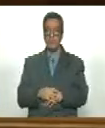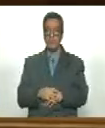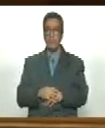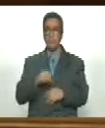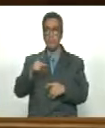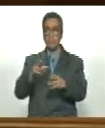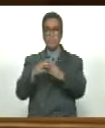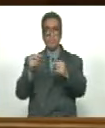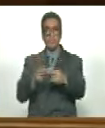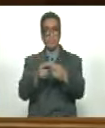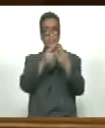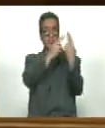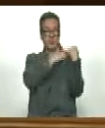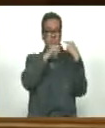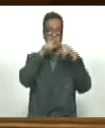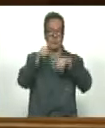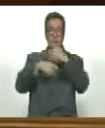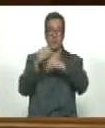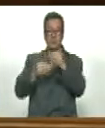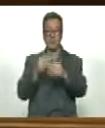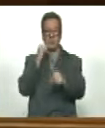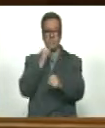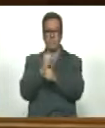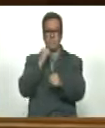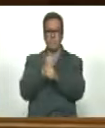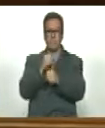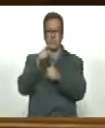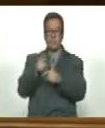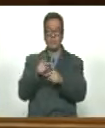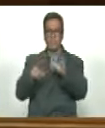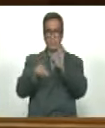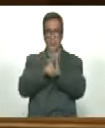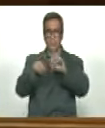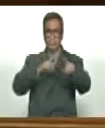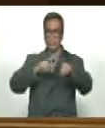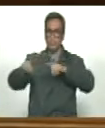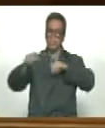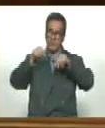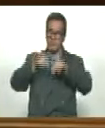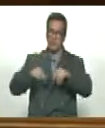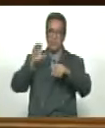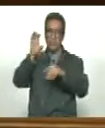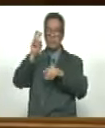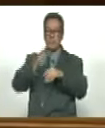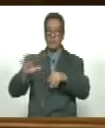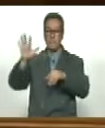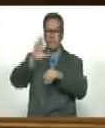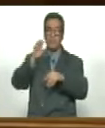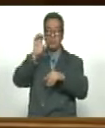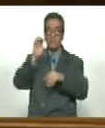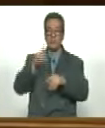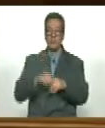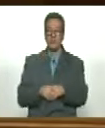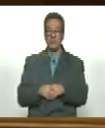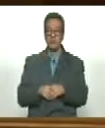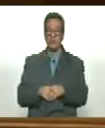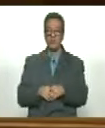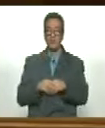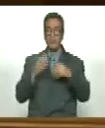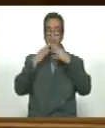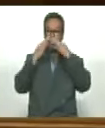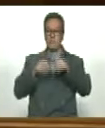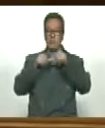la responsabilidad con la que se ha asumido esta tarea de legislar para la patria, para el país, por su independencia.